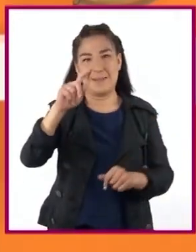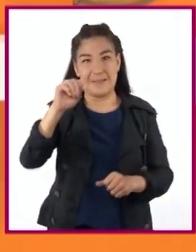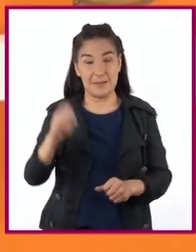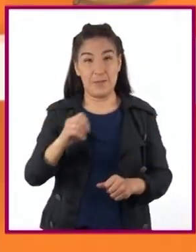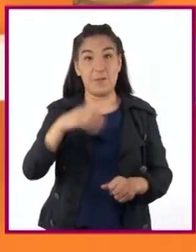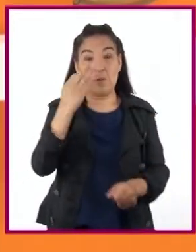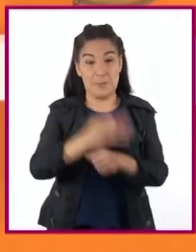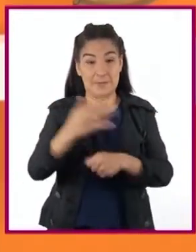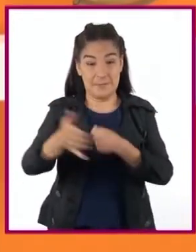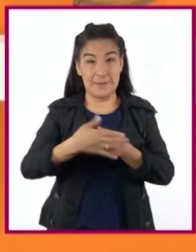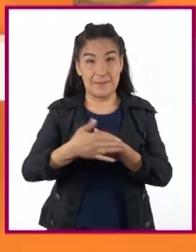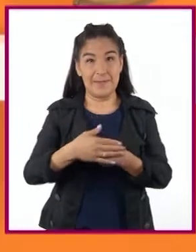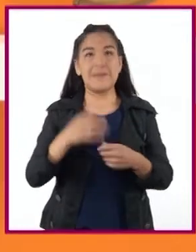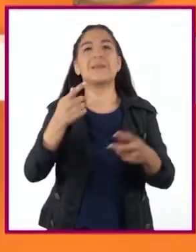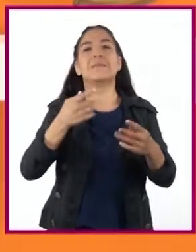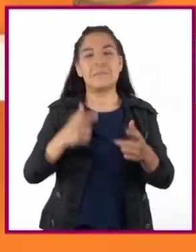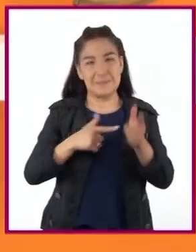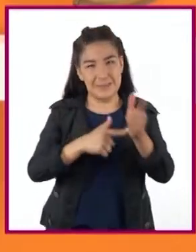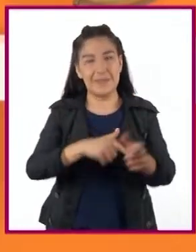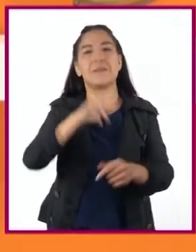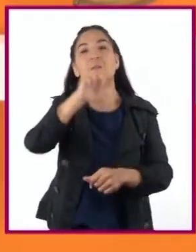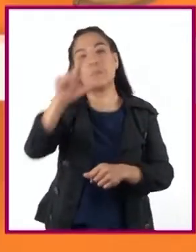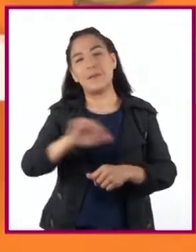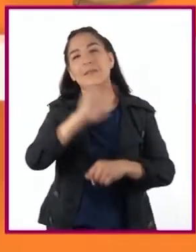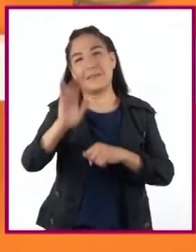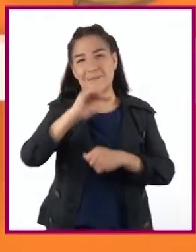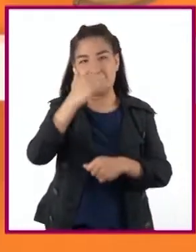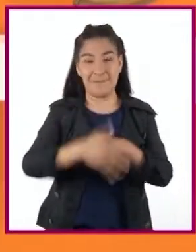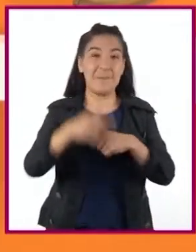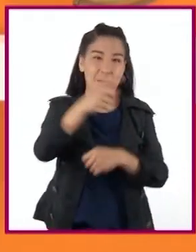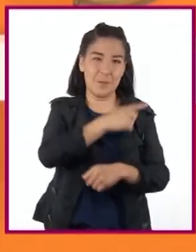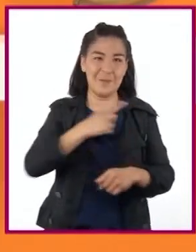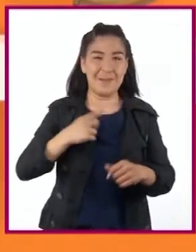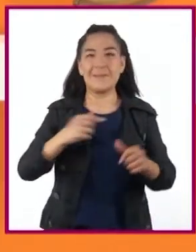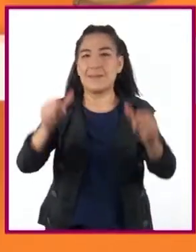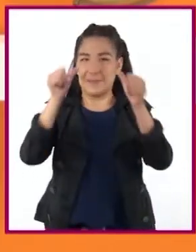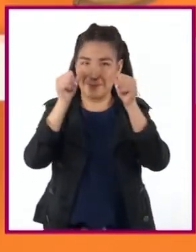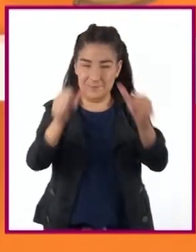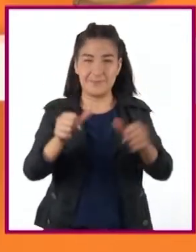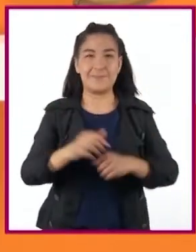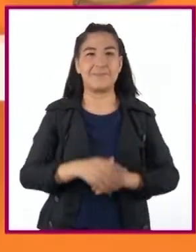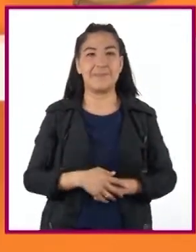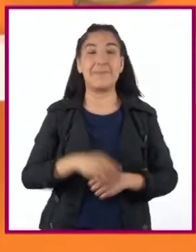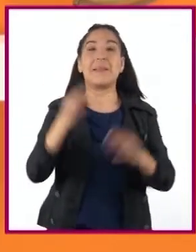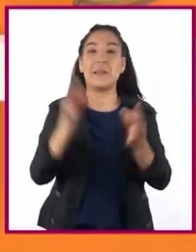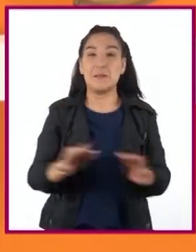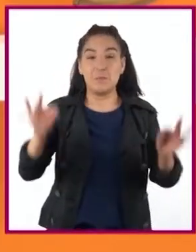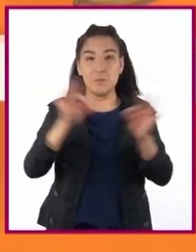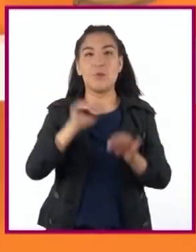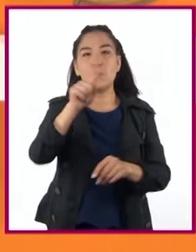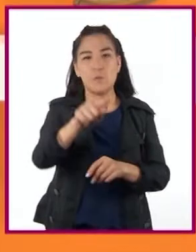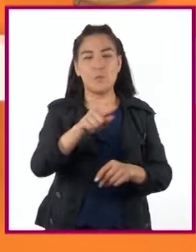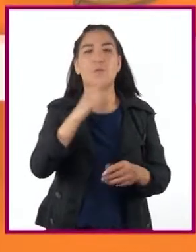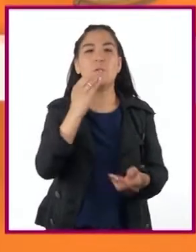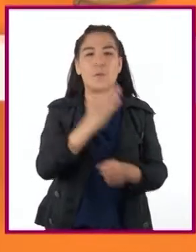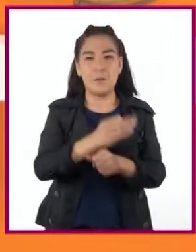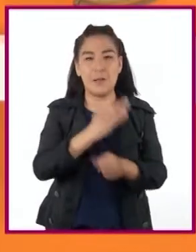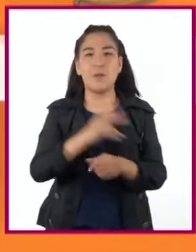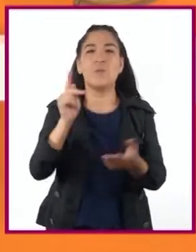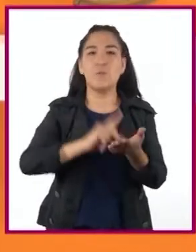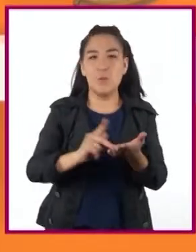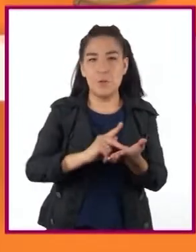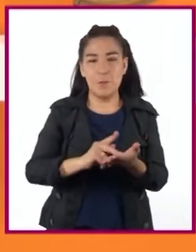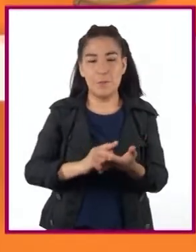siguientes sesiones lo continuarán y concluirán, por lo que les pido que pongan mucha atención. Es importante que tengan a la mano su bolígrafo